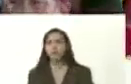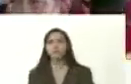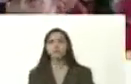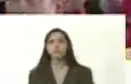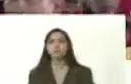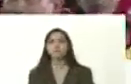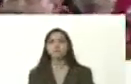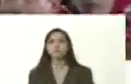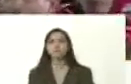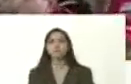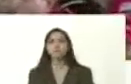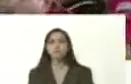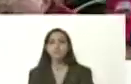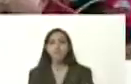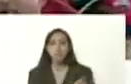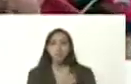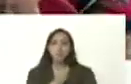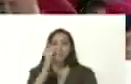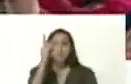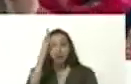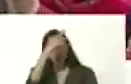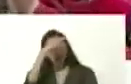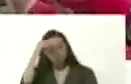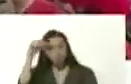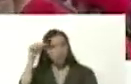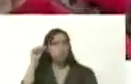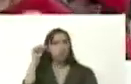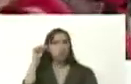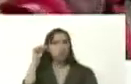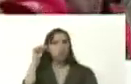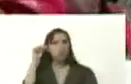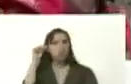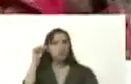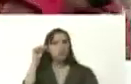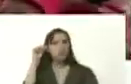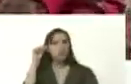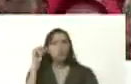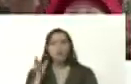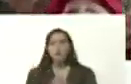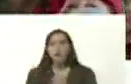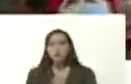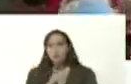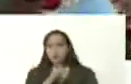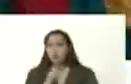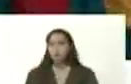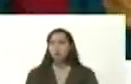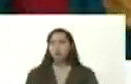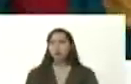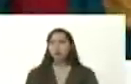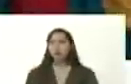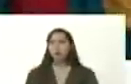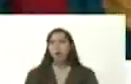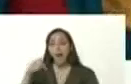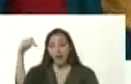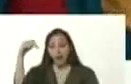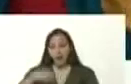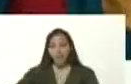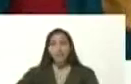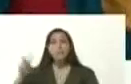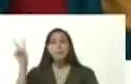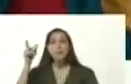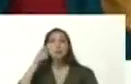Por muy poderoso que sea el enemigo, que sea el adversario, Venezuela ha demostrado